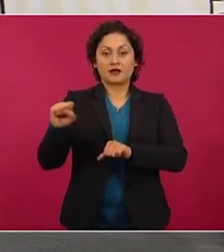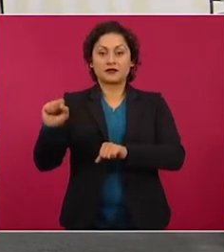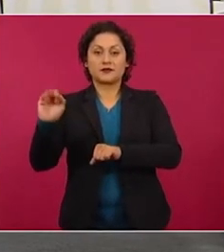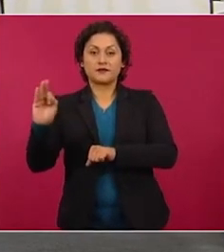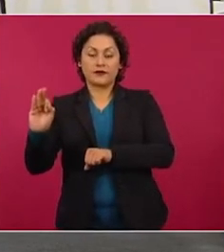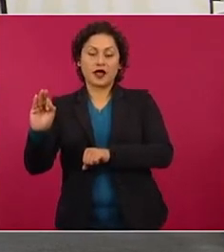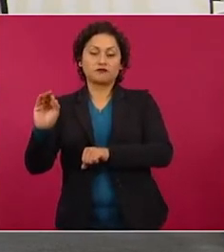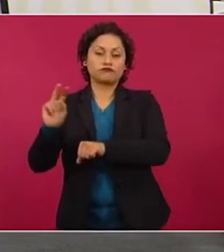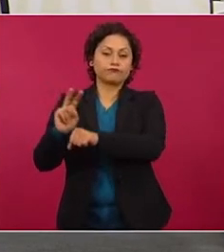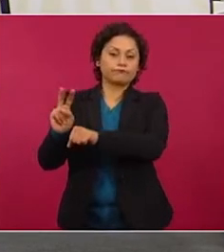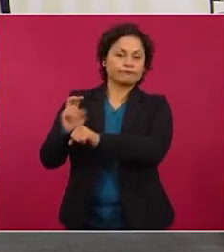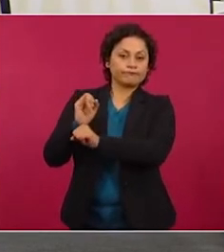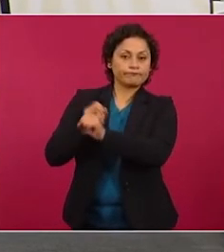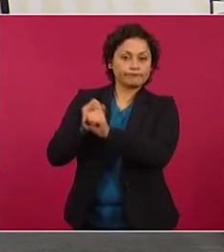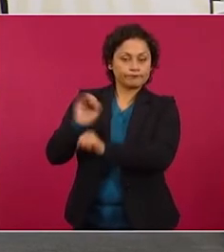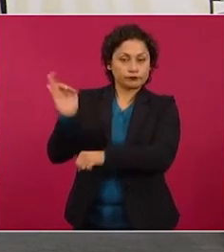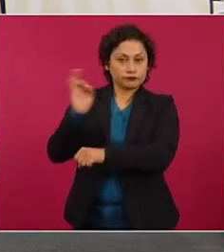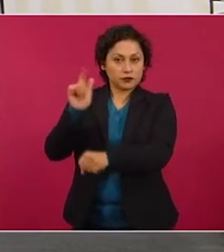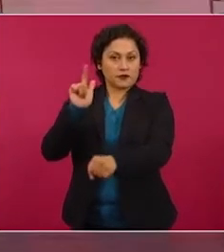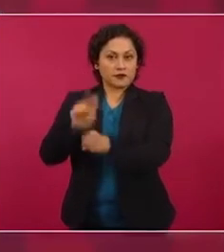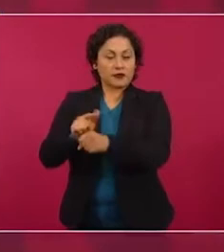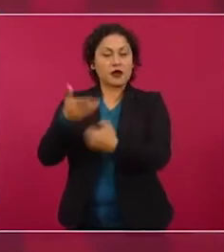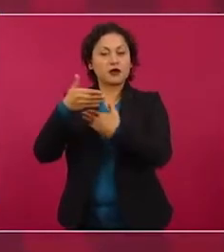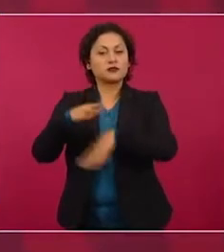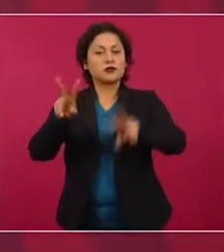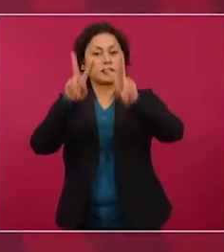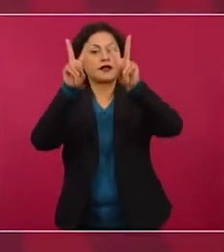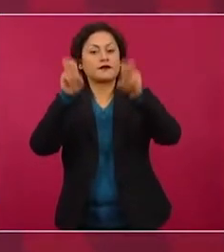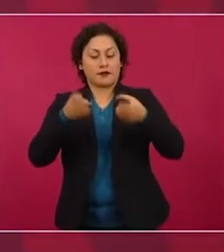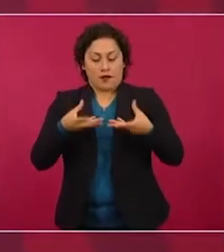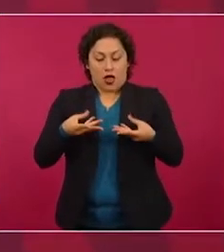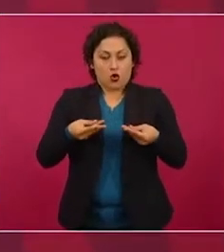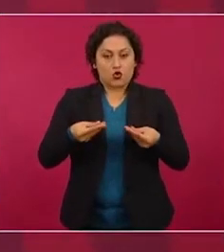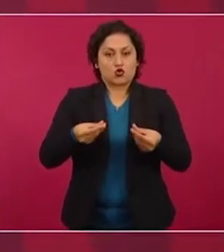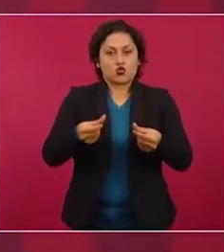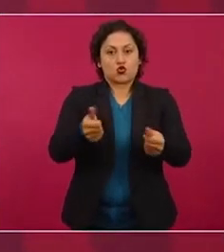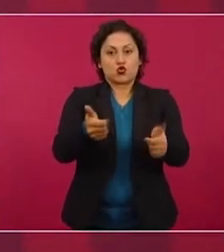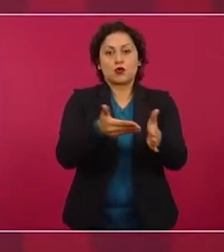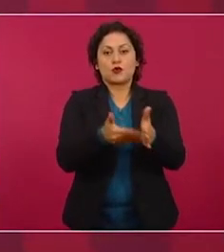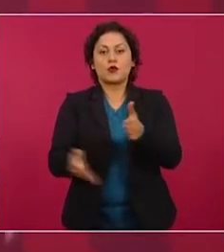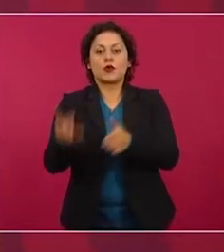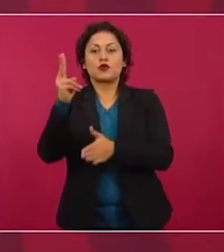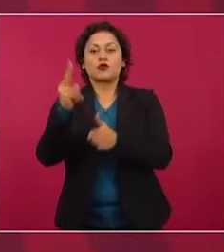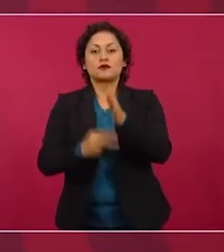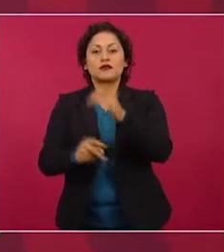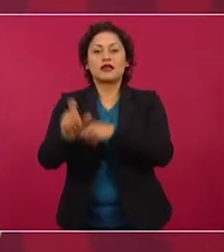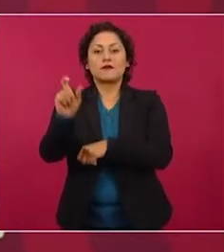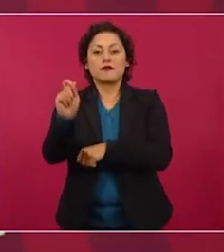el gasto del gobierno federal para el ejercicio fiscal del año 2020.